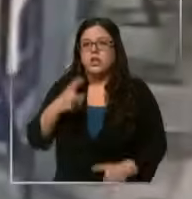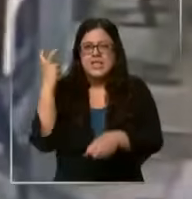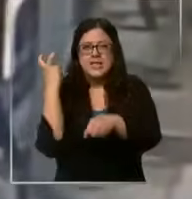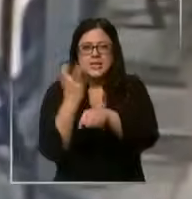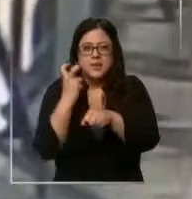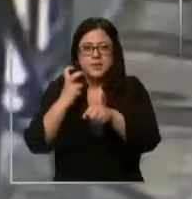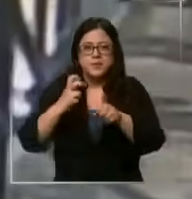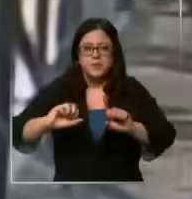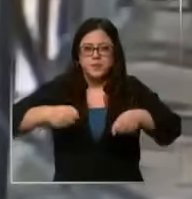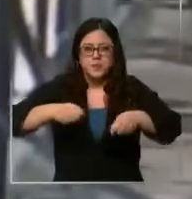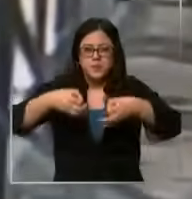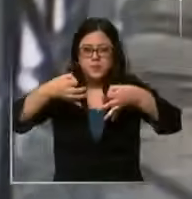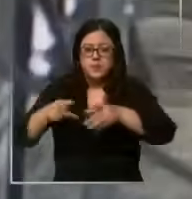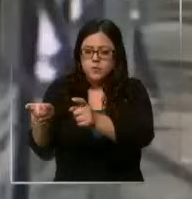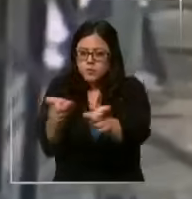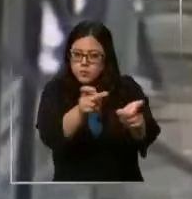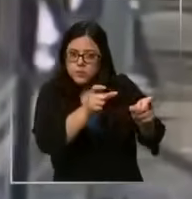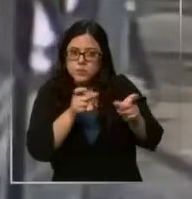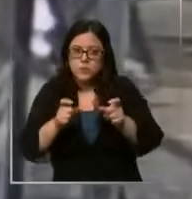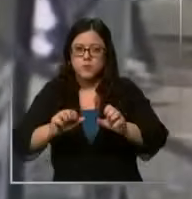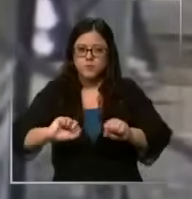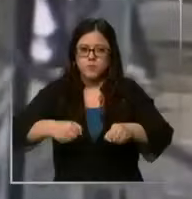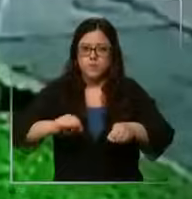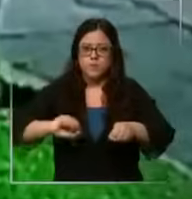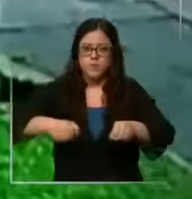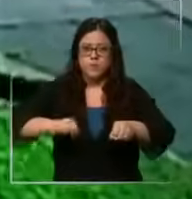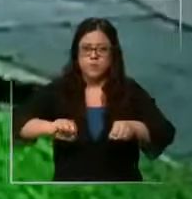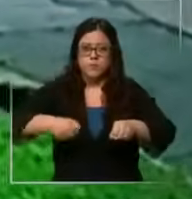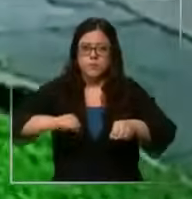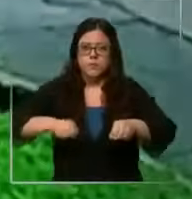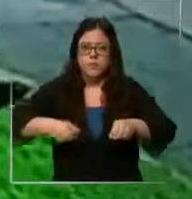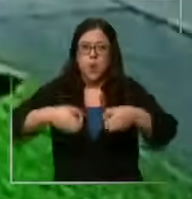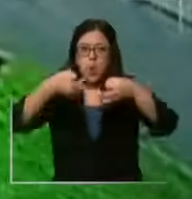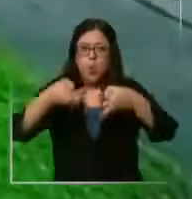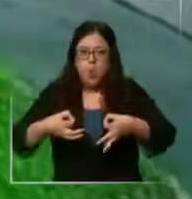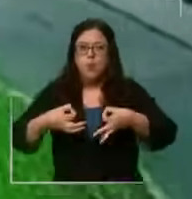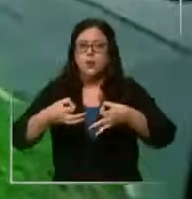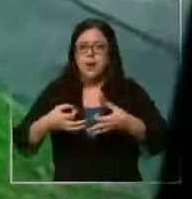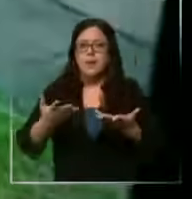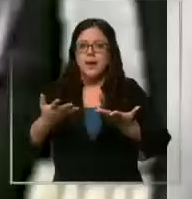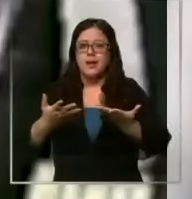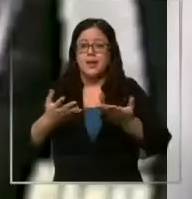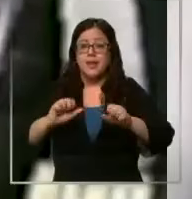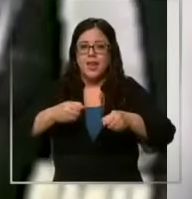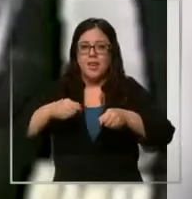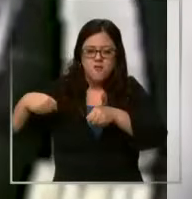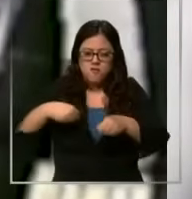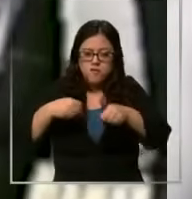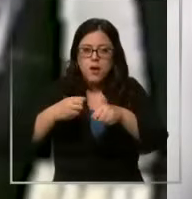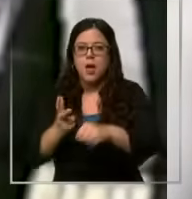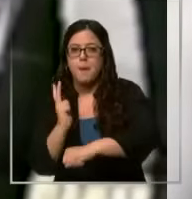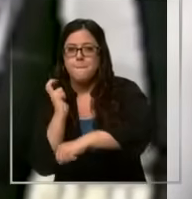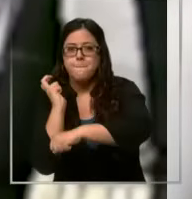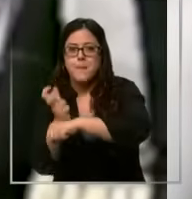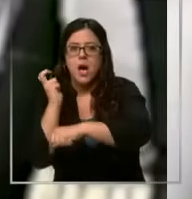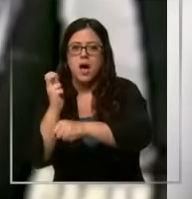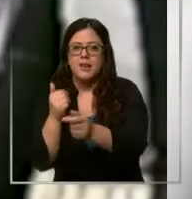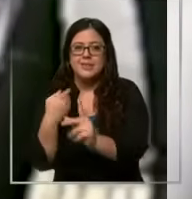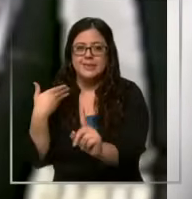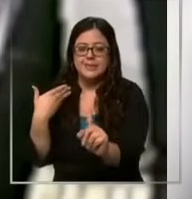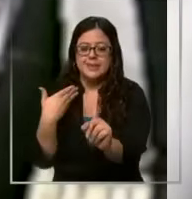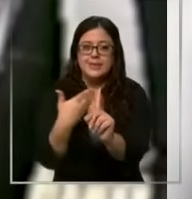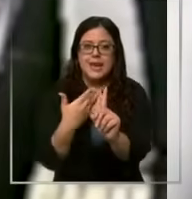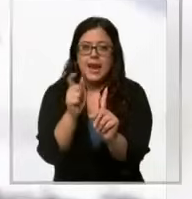efectivos, vigilan a sus víctimas y encienden los motores cuando llega el momento esperado. A bordo de la motocicleta se aproximan